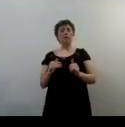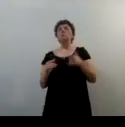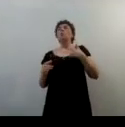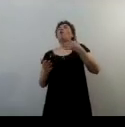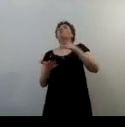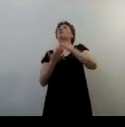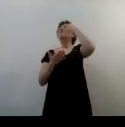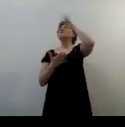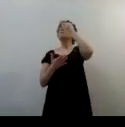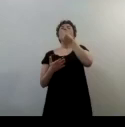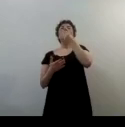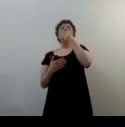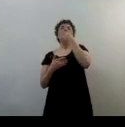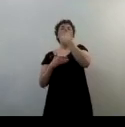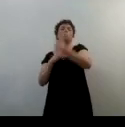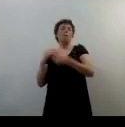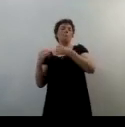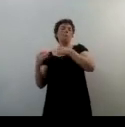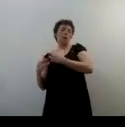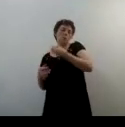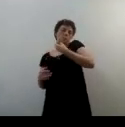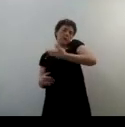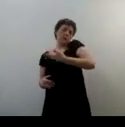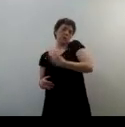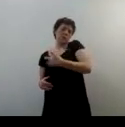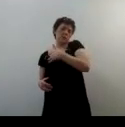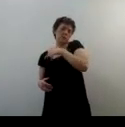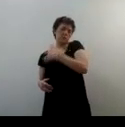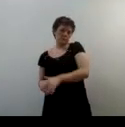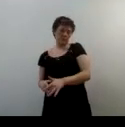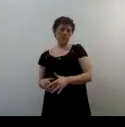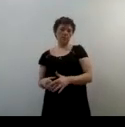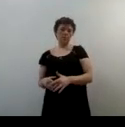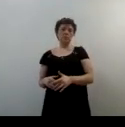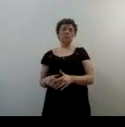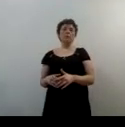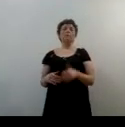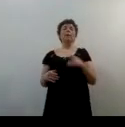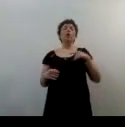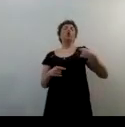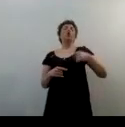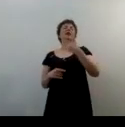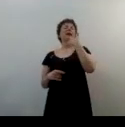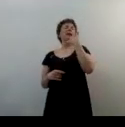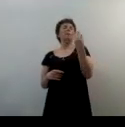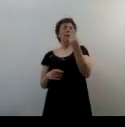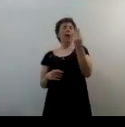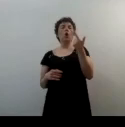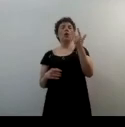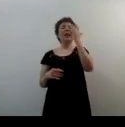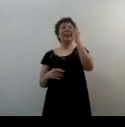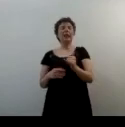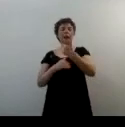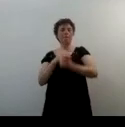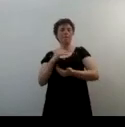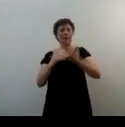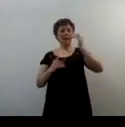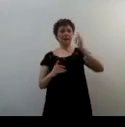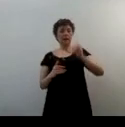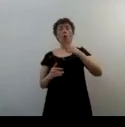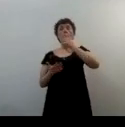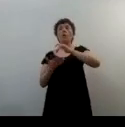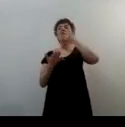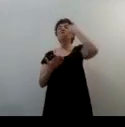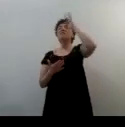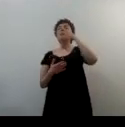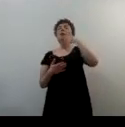pan blanco, pues oye, que está rico, vaya. Pero en el día a día casi mejor integral. O, por ejemplo, que un fin de semana me haga una